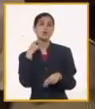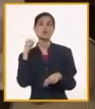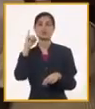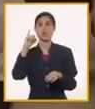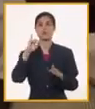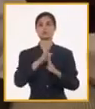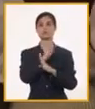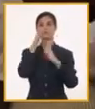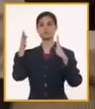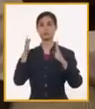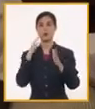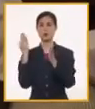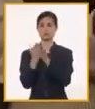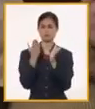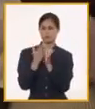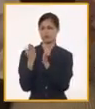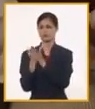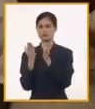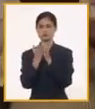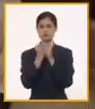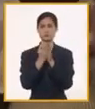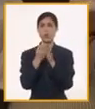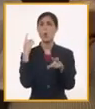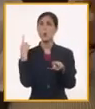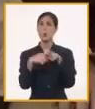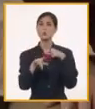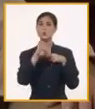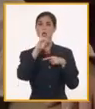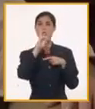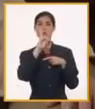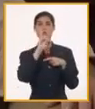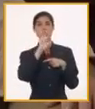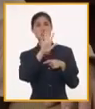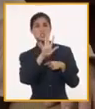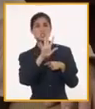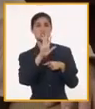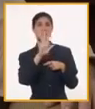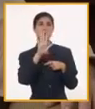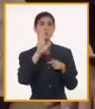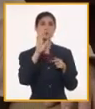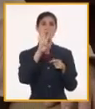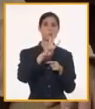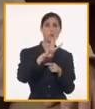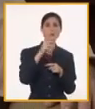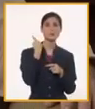6, y pues las demás carreras duraban 5 años y hasta 4. Farmacia duraba 4.